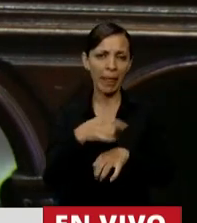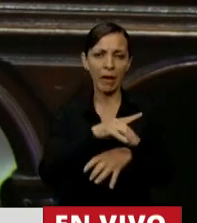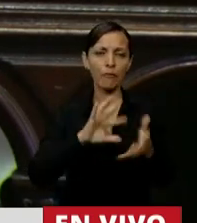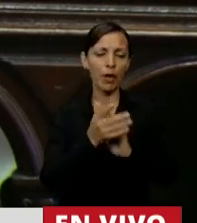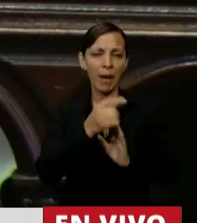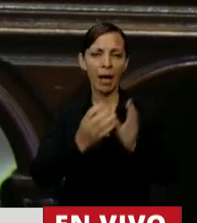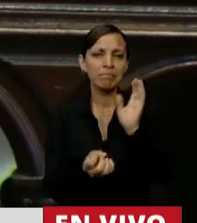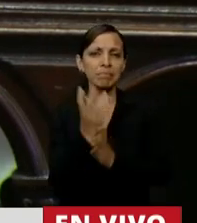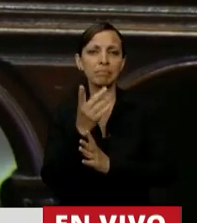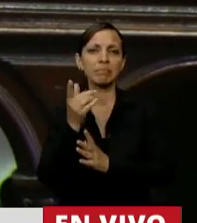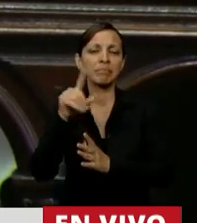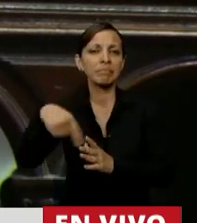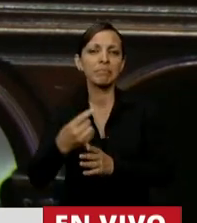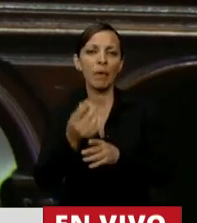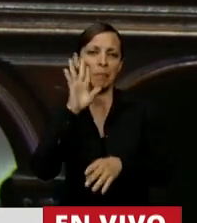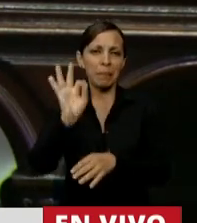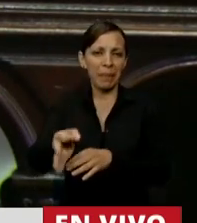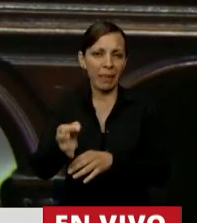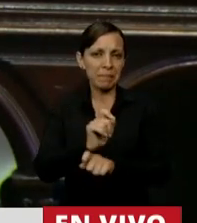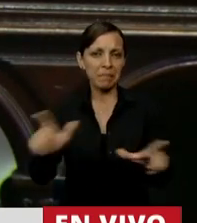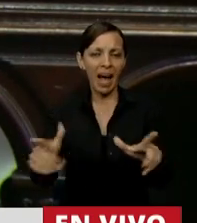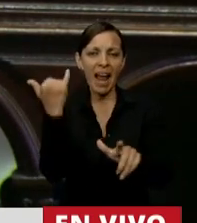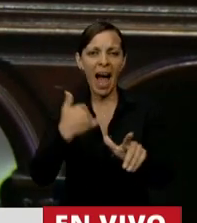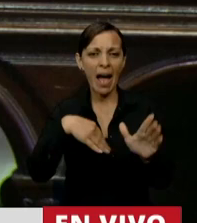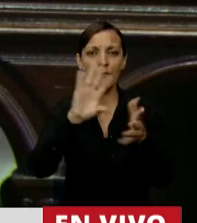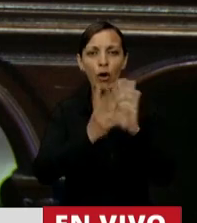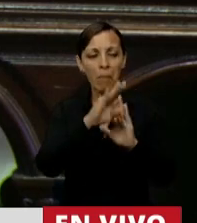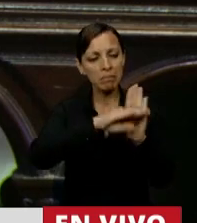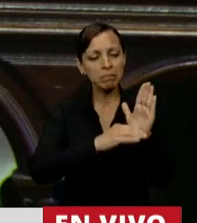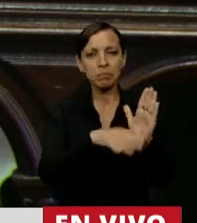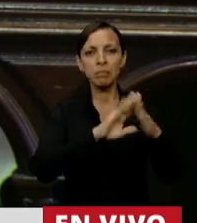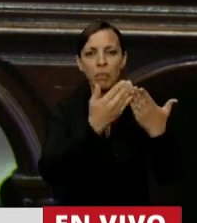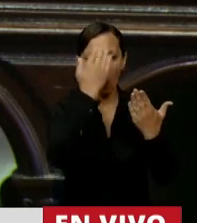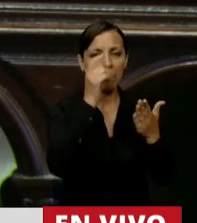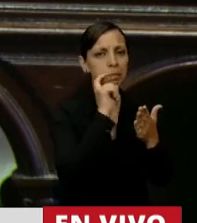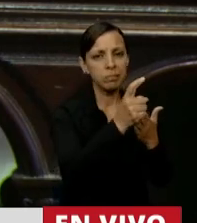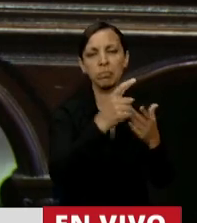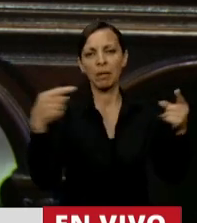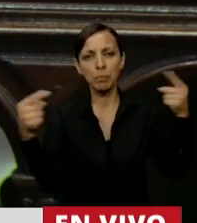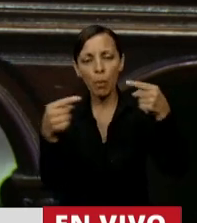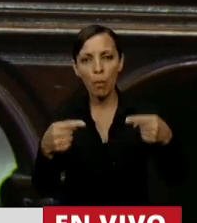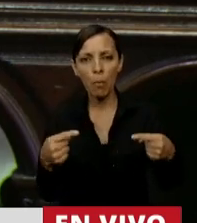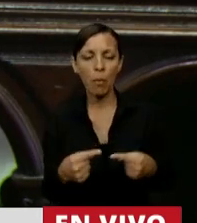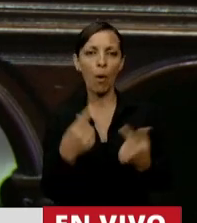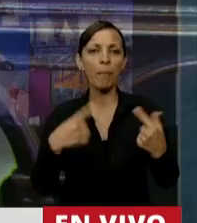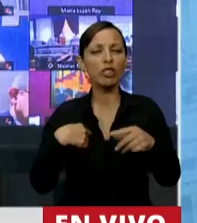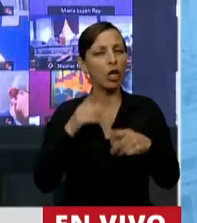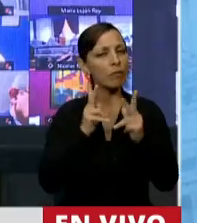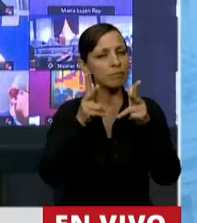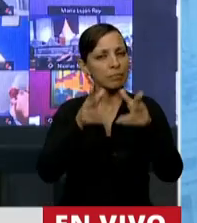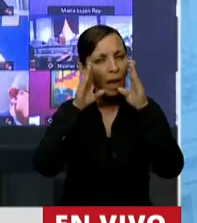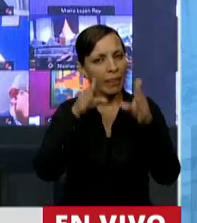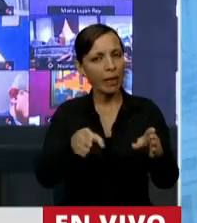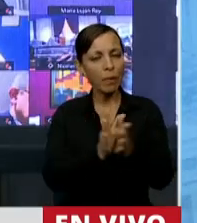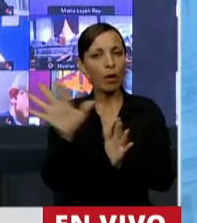que eso surge bastante evidente. Está lleno de inconstitucionalidades, inconsistencias. Pero me voy a remitir y